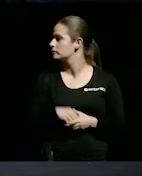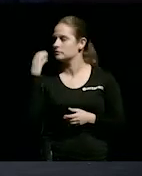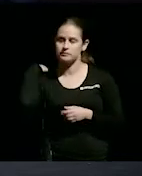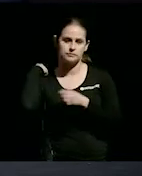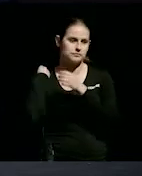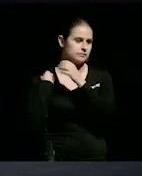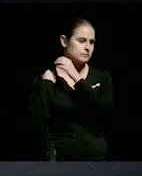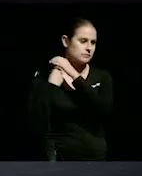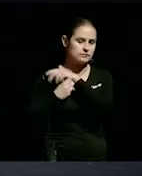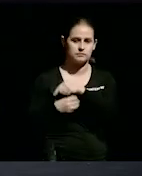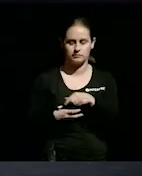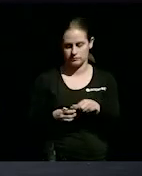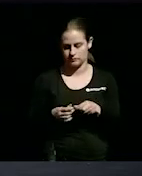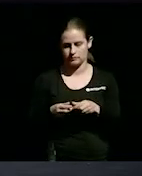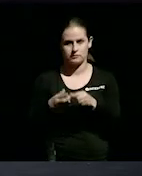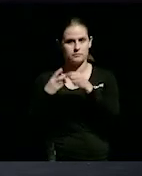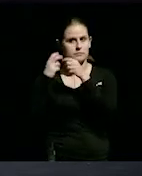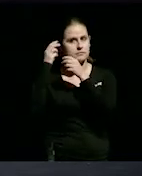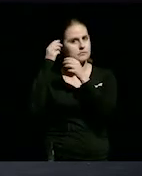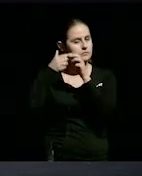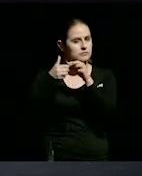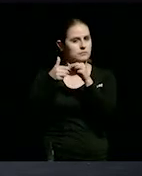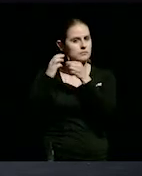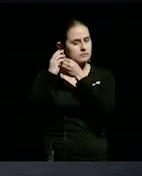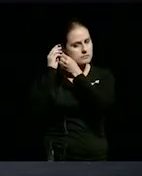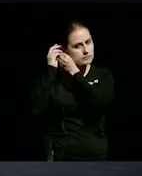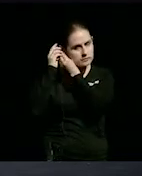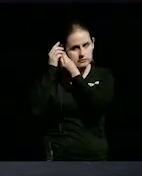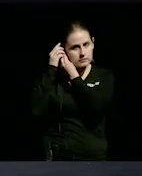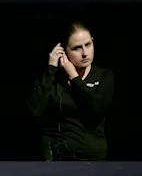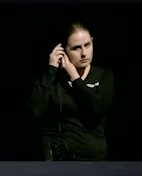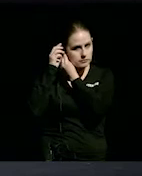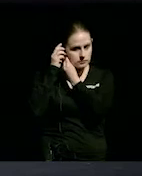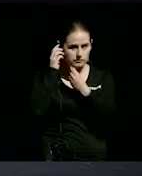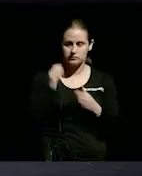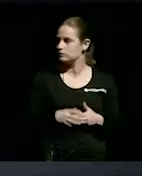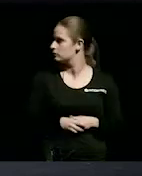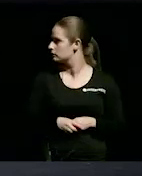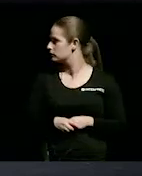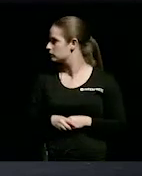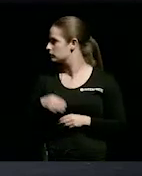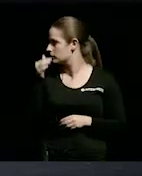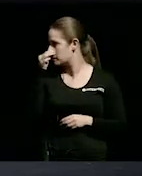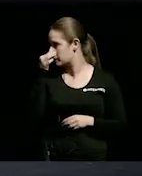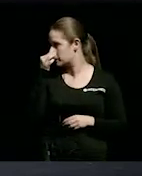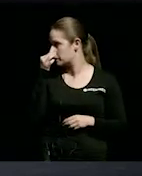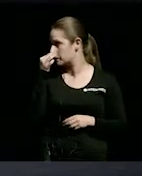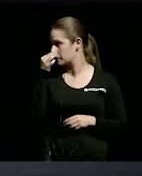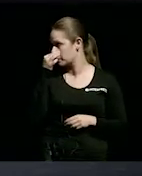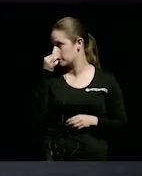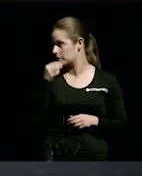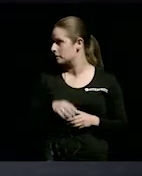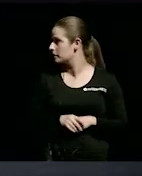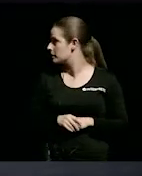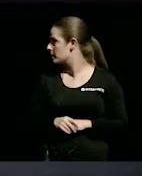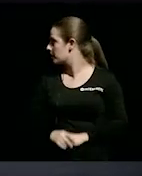Can you hear? No. I can. She's asking that you have been working with Melbourne with Circus Ost, and she's interested